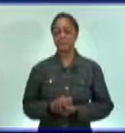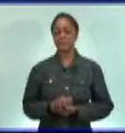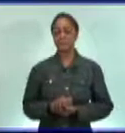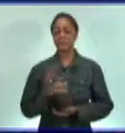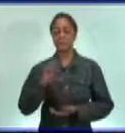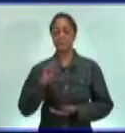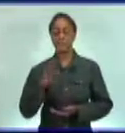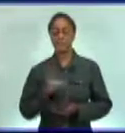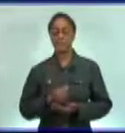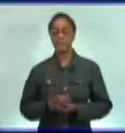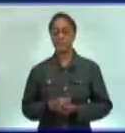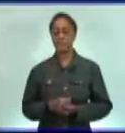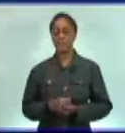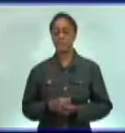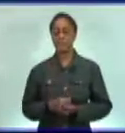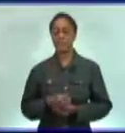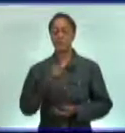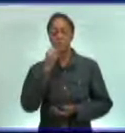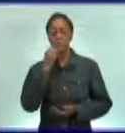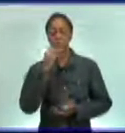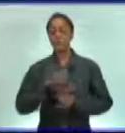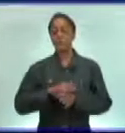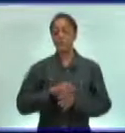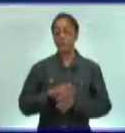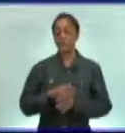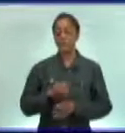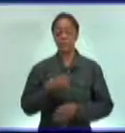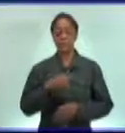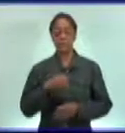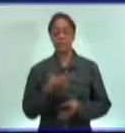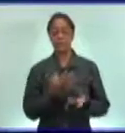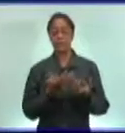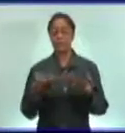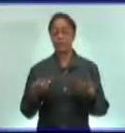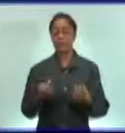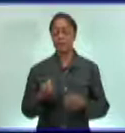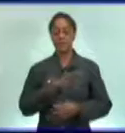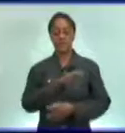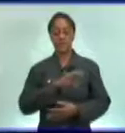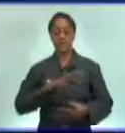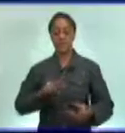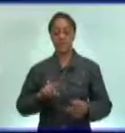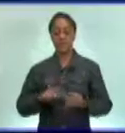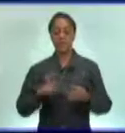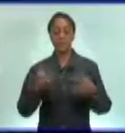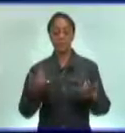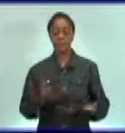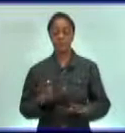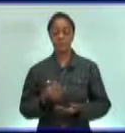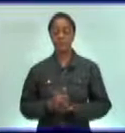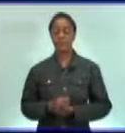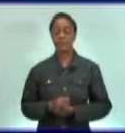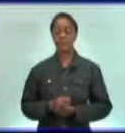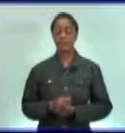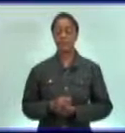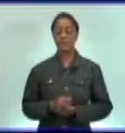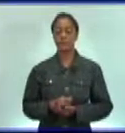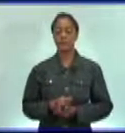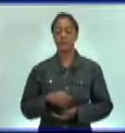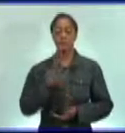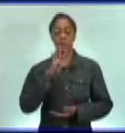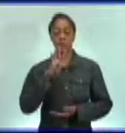Dice así: podemos diferenciar la célula vegetal del animal porque... y le doy